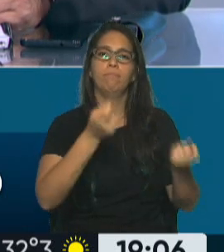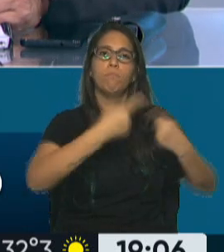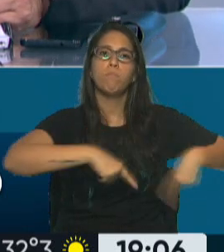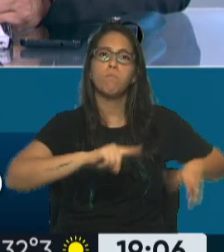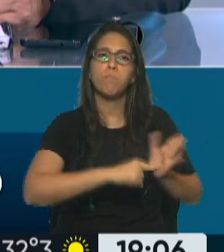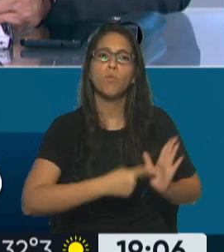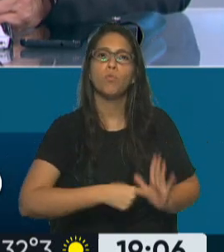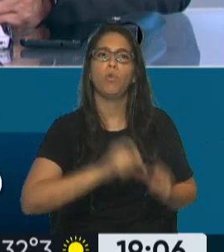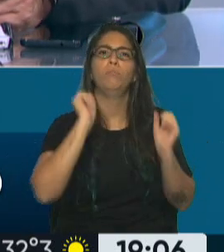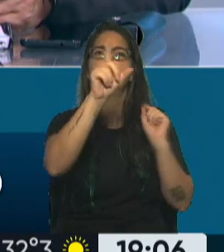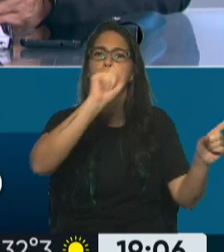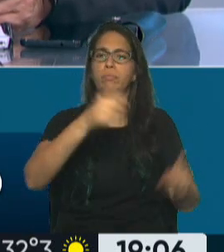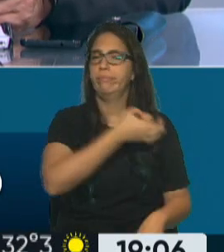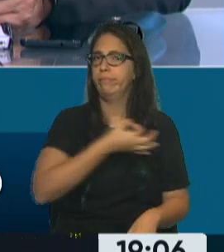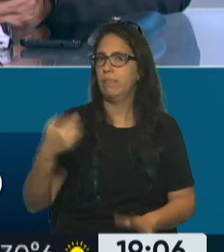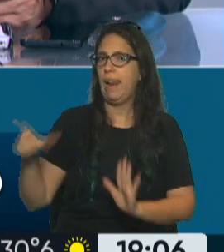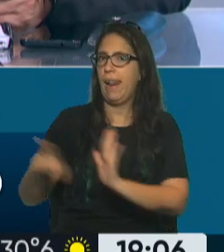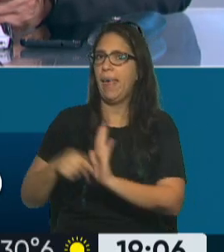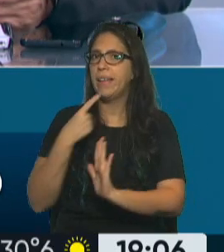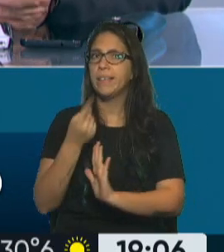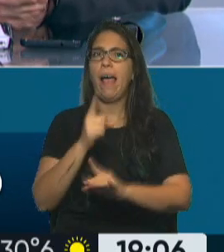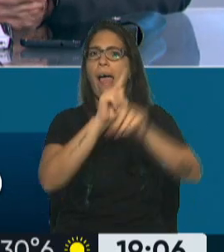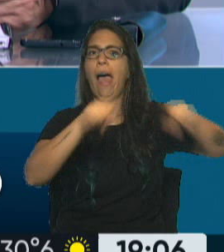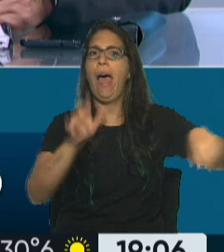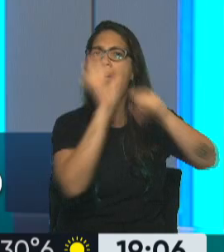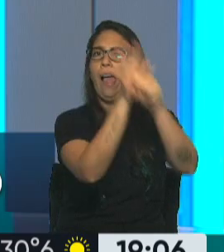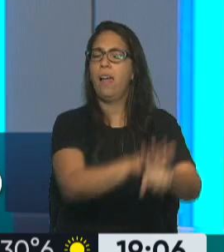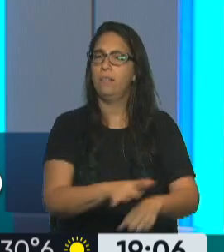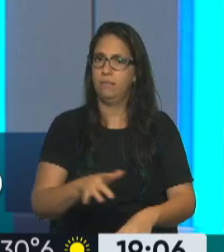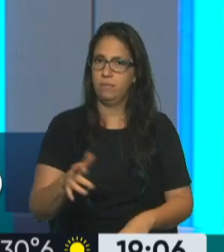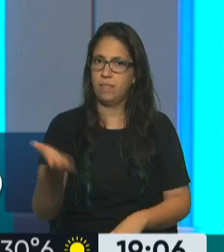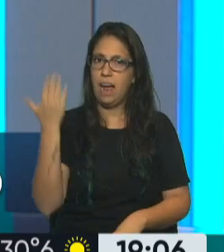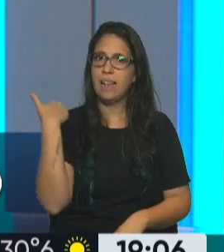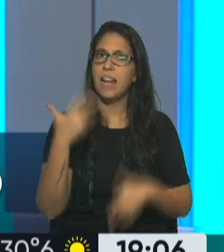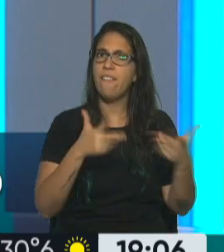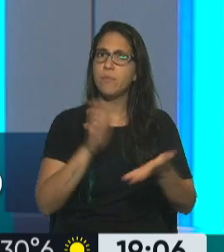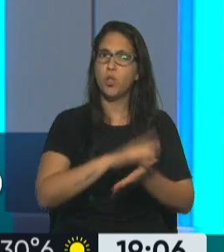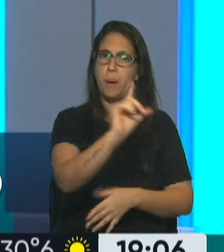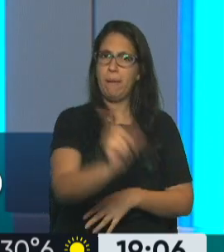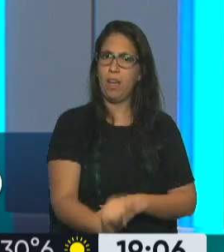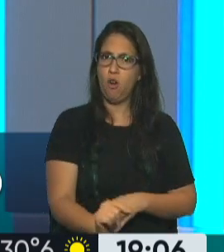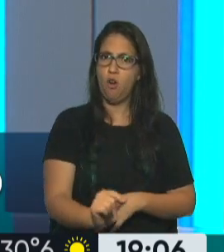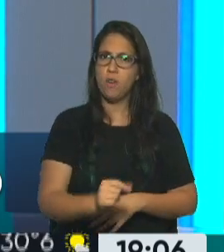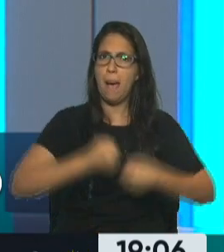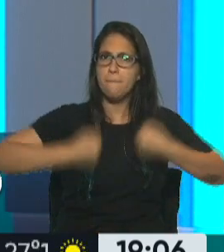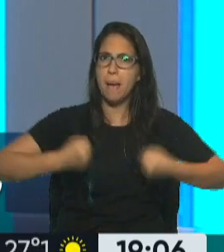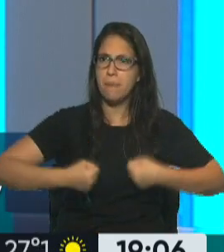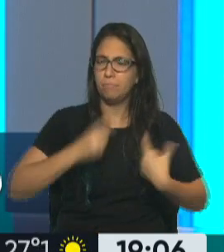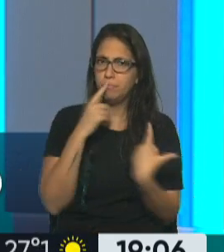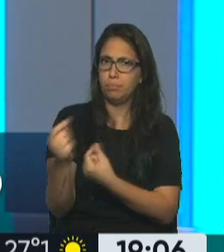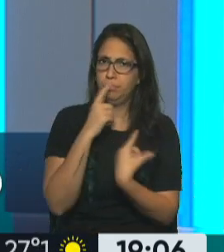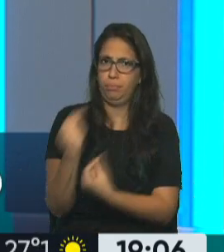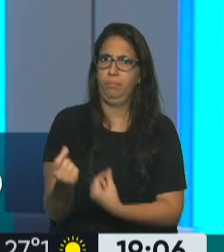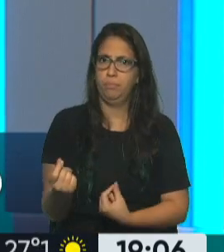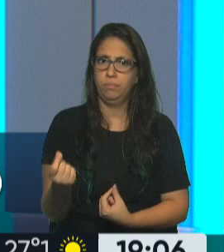haberse ni siquiera imaginado que se hablamos ayer del pataleo de los gobernadores de la Patagonia sobre todo aquellos que tengan